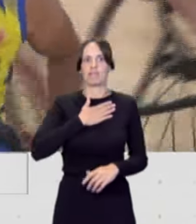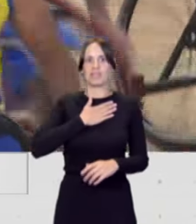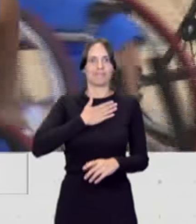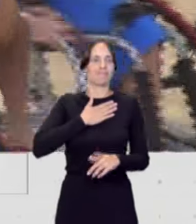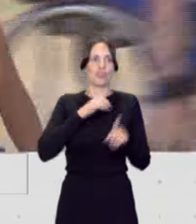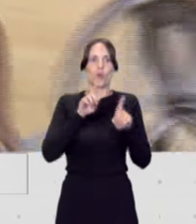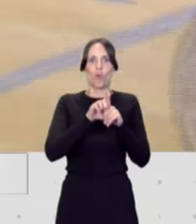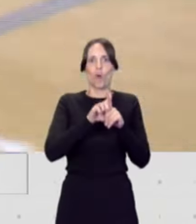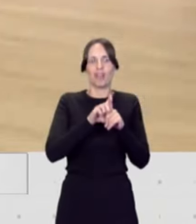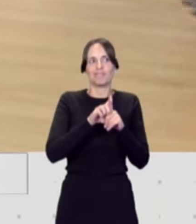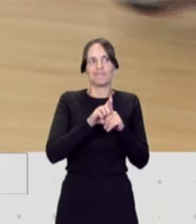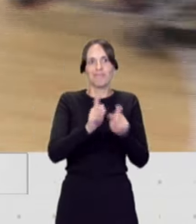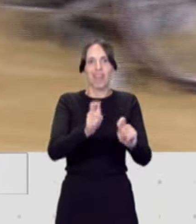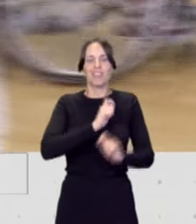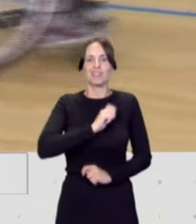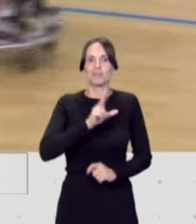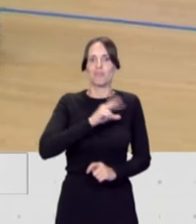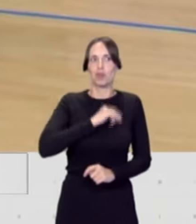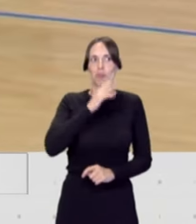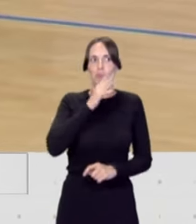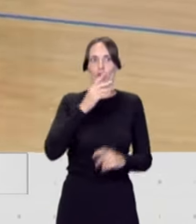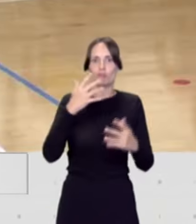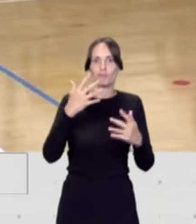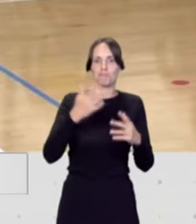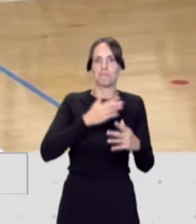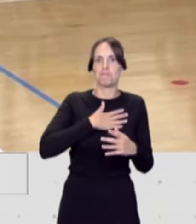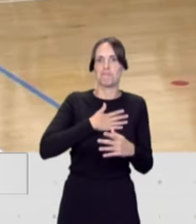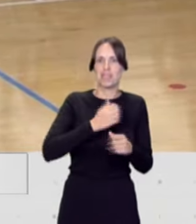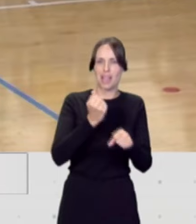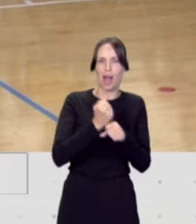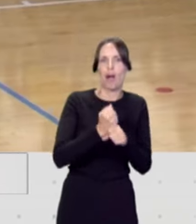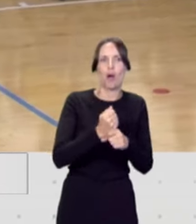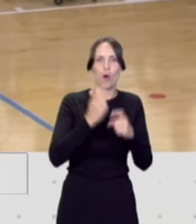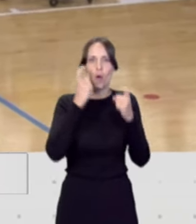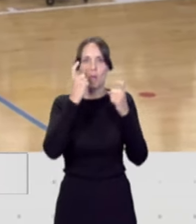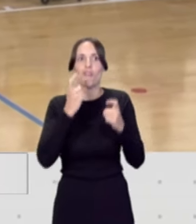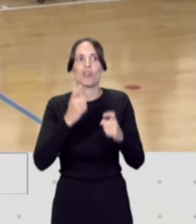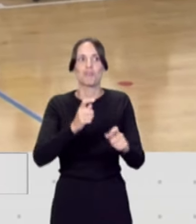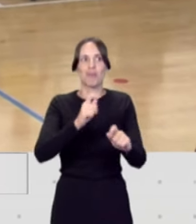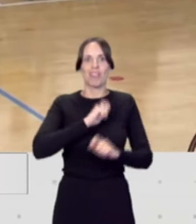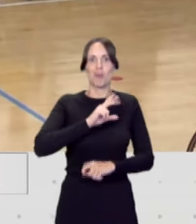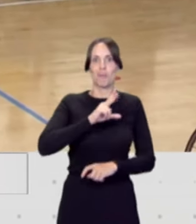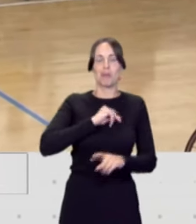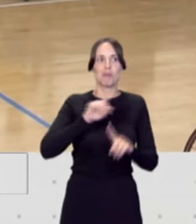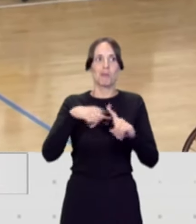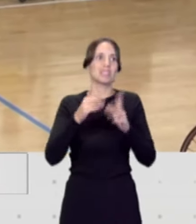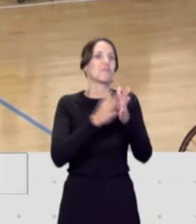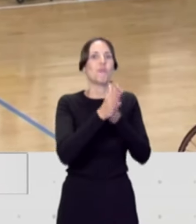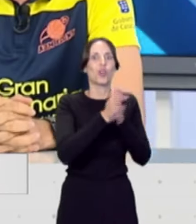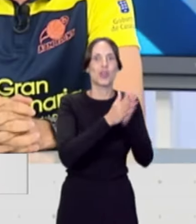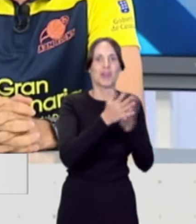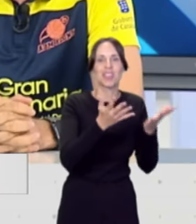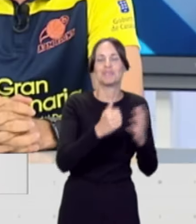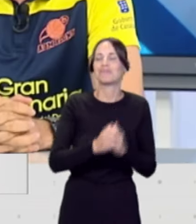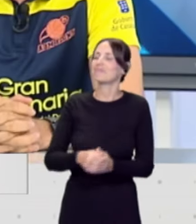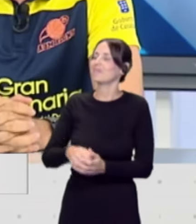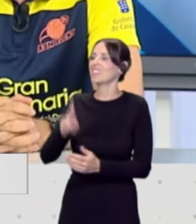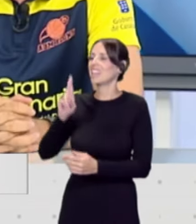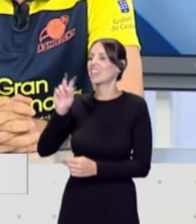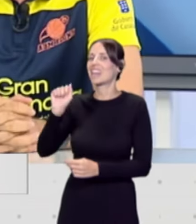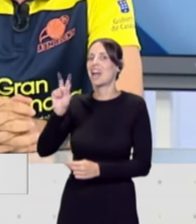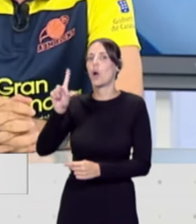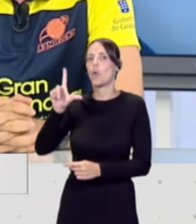que has hecho durante todo este tiempo invertido. Y al final, pues, como comentamos, pues una motivación. Muy bien. Pues Raúl Vega Falcón, muchísimas gracias